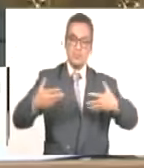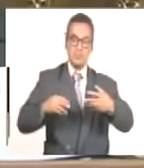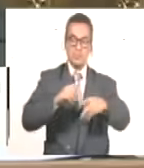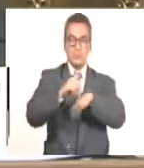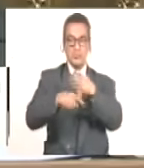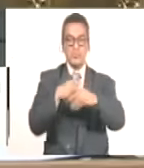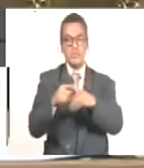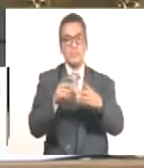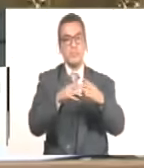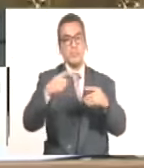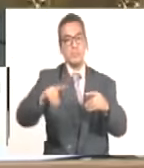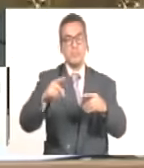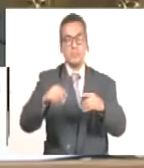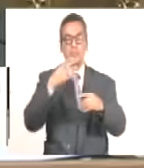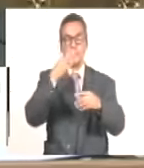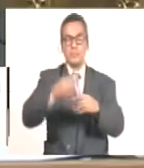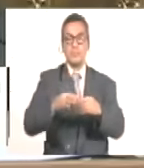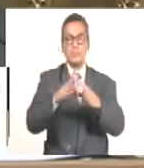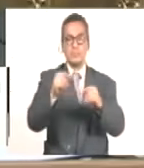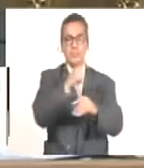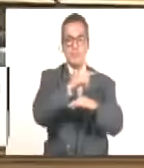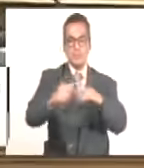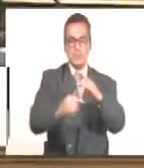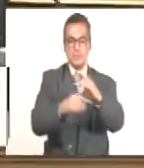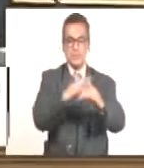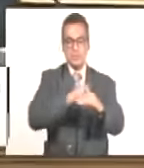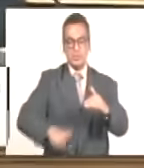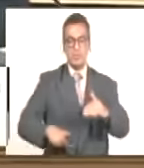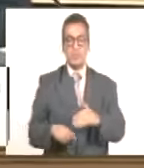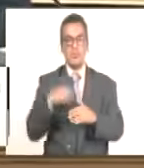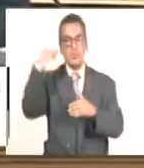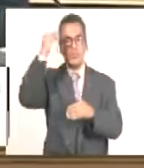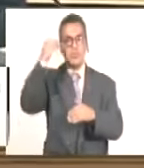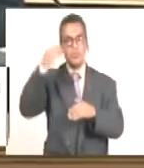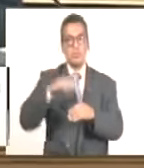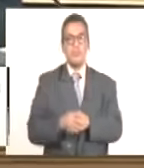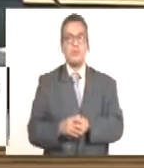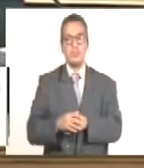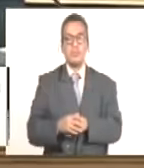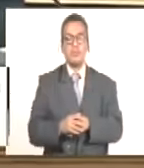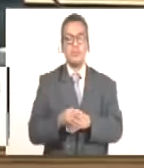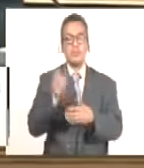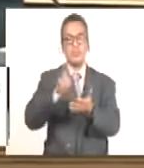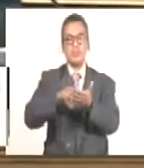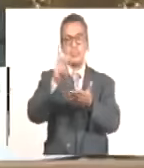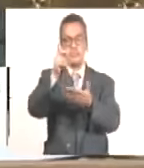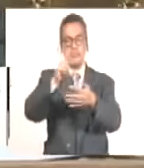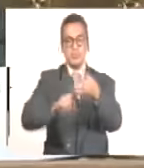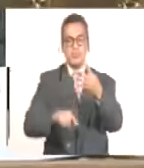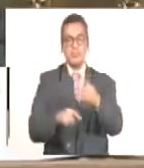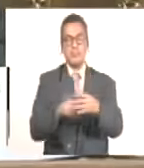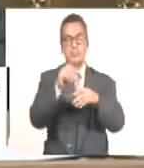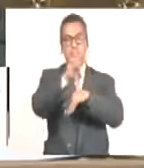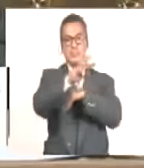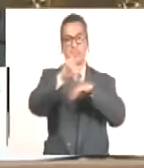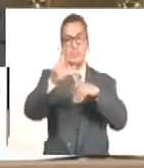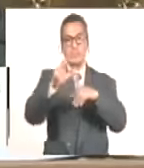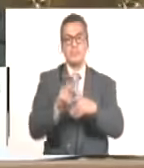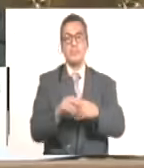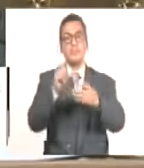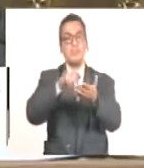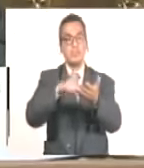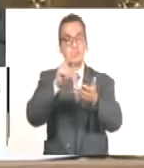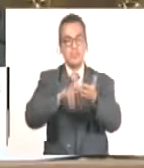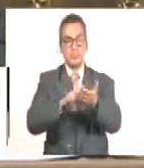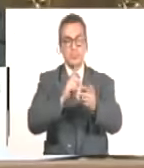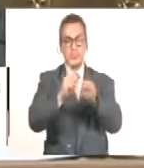y efectivo de sus derechos y garantías. Es todo, ciudadano vicepresidente. Consideración, aprobado. Siguiente. 93. Se propone